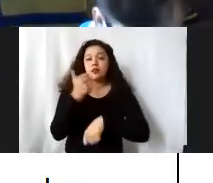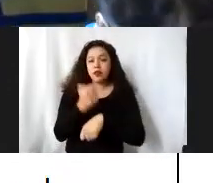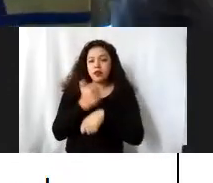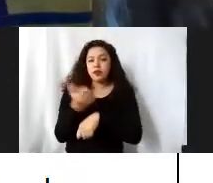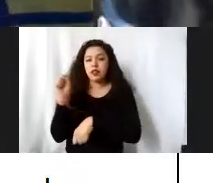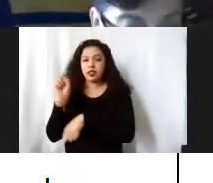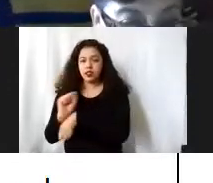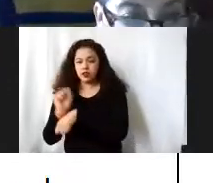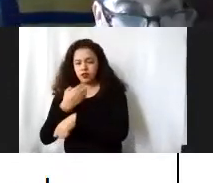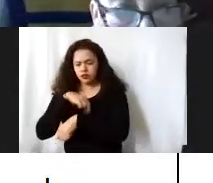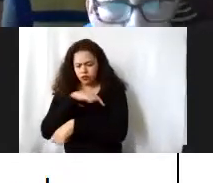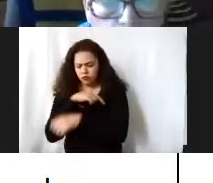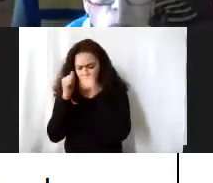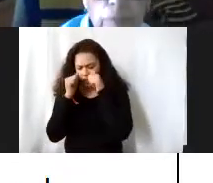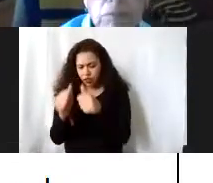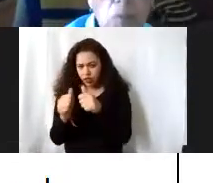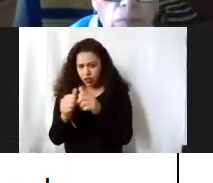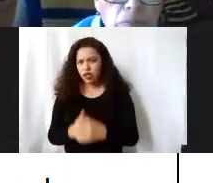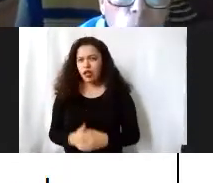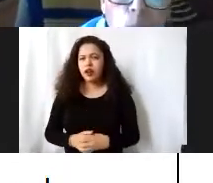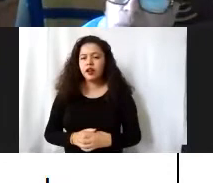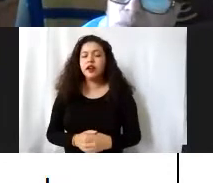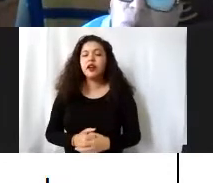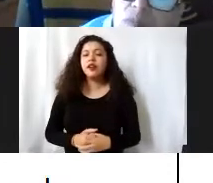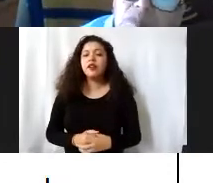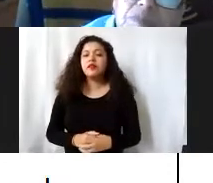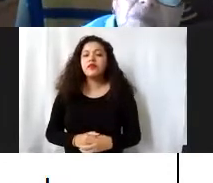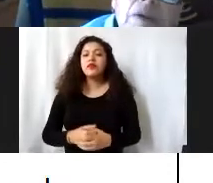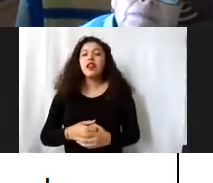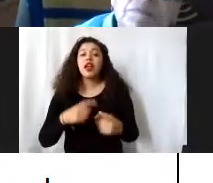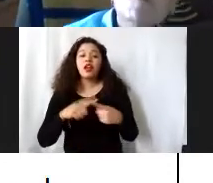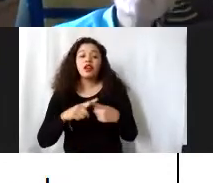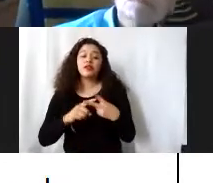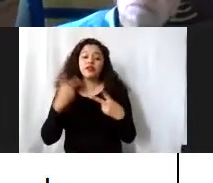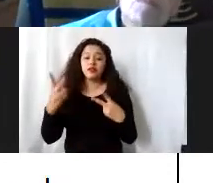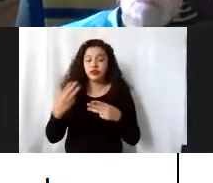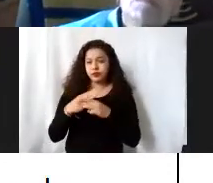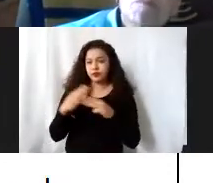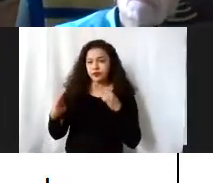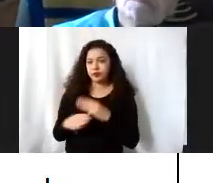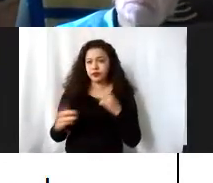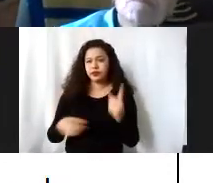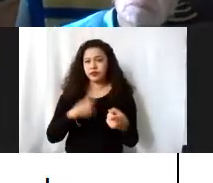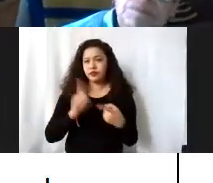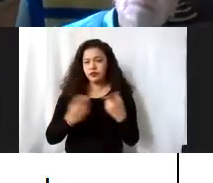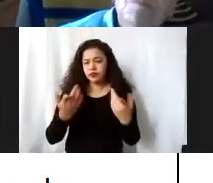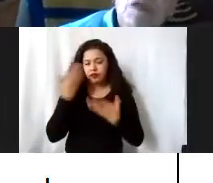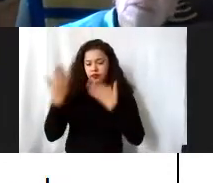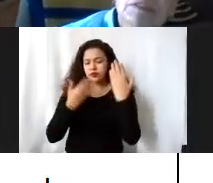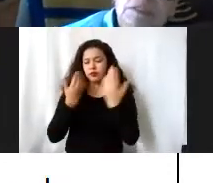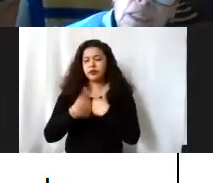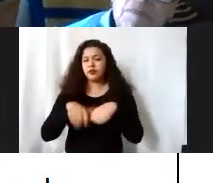secundaria, tenemos dos instrumentos. Uno, que es el estudio